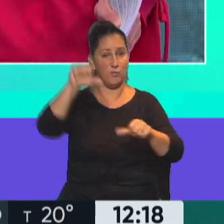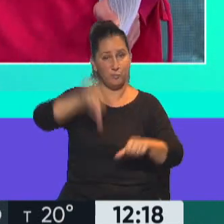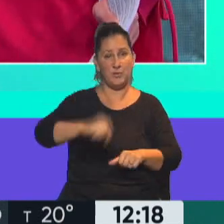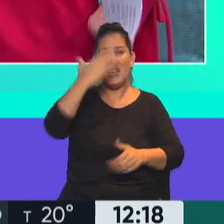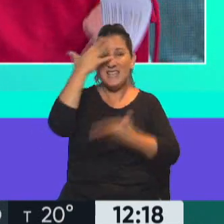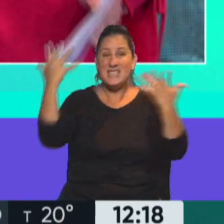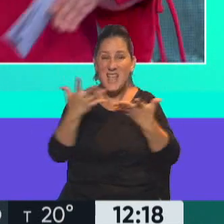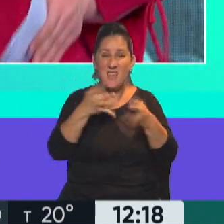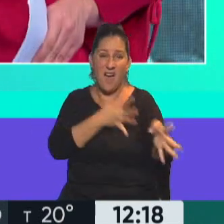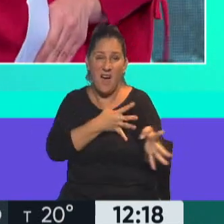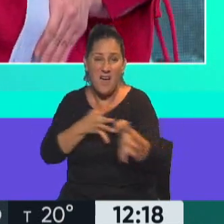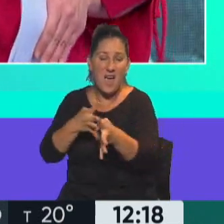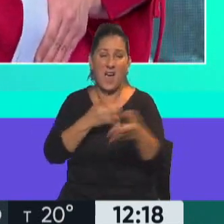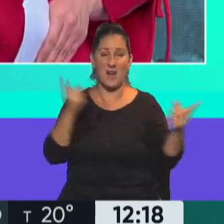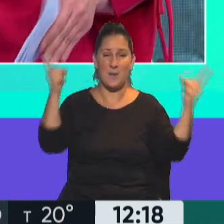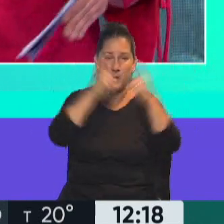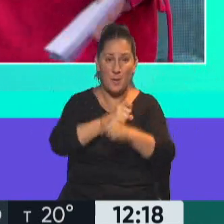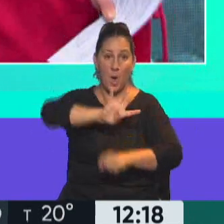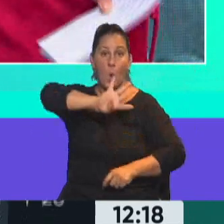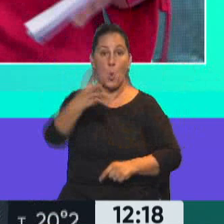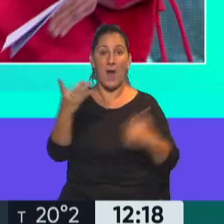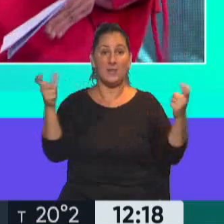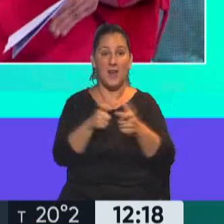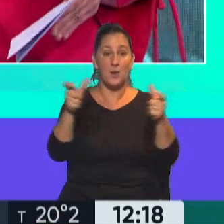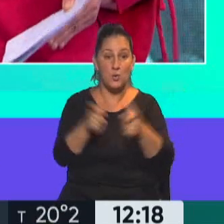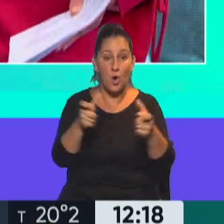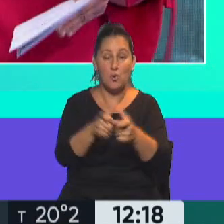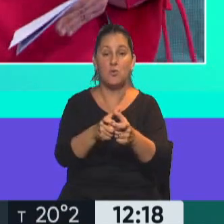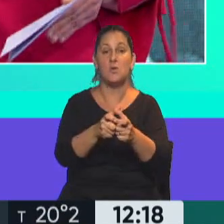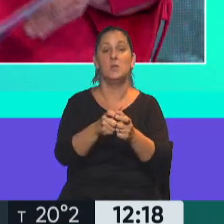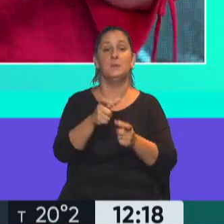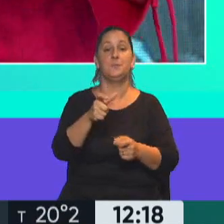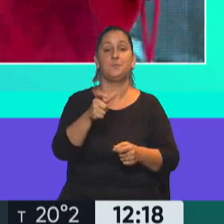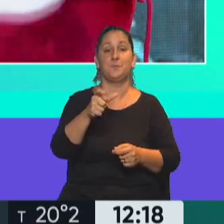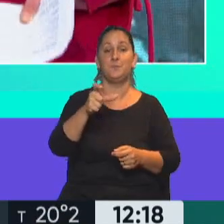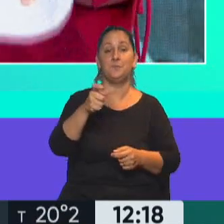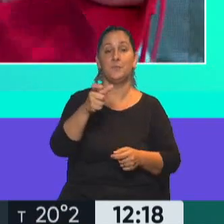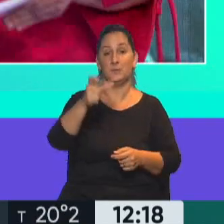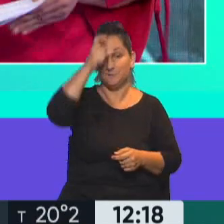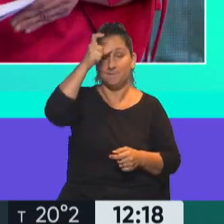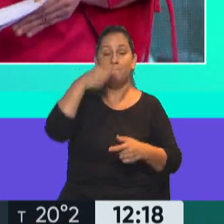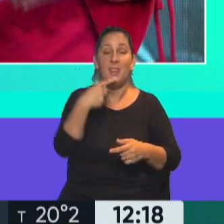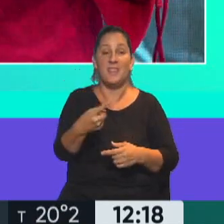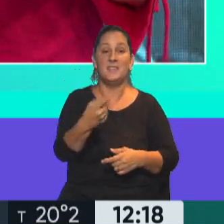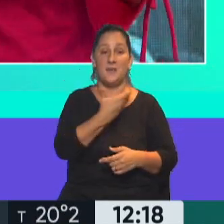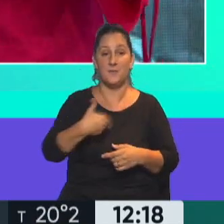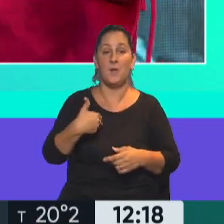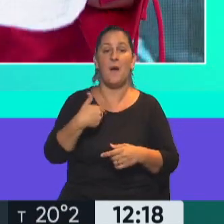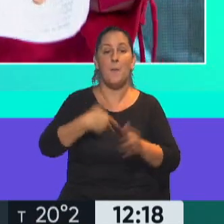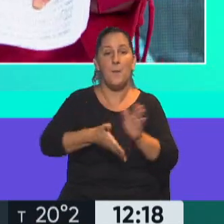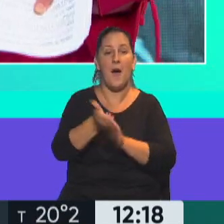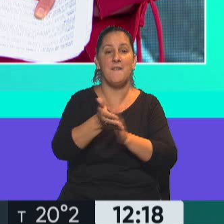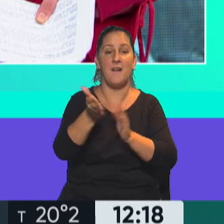de conflicto, sí. La cuarta reunión. Lavrov dijo que justamente se está por realizar una